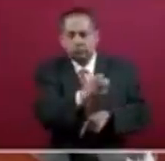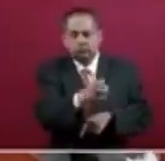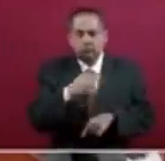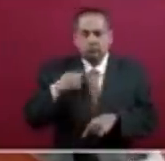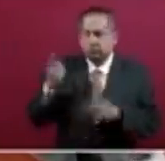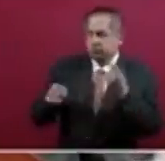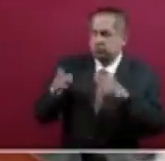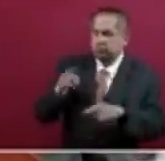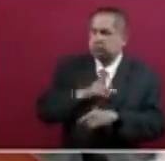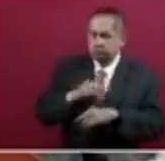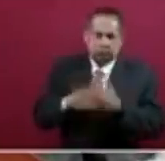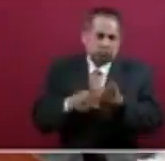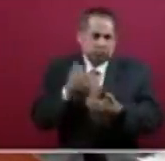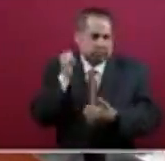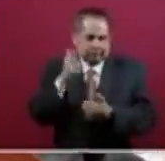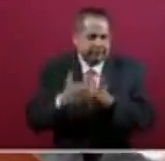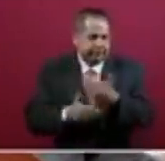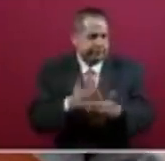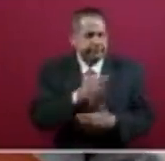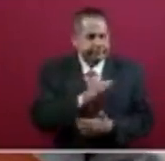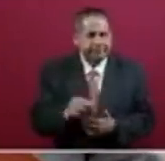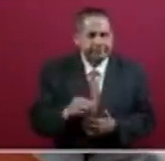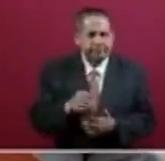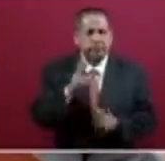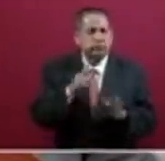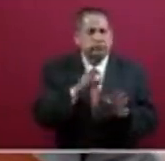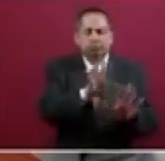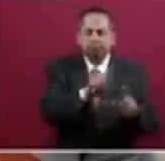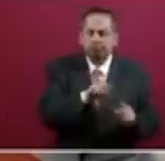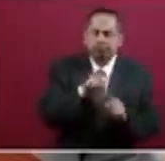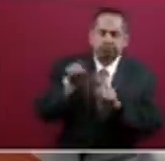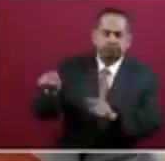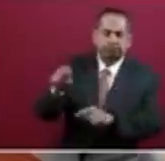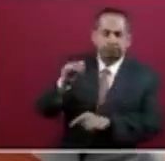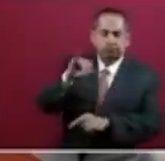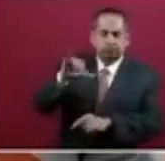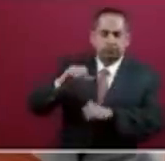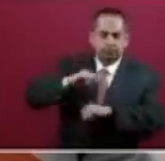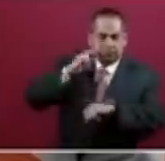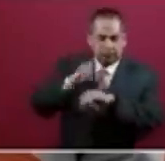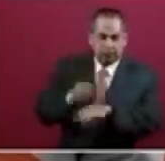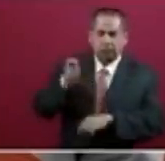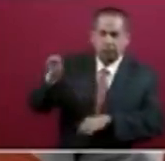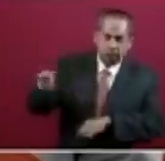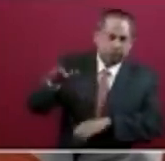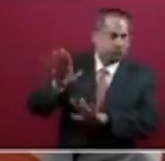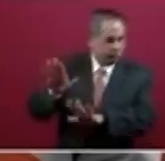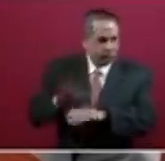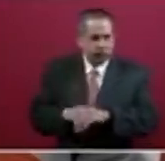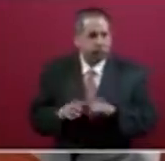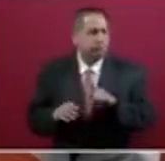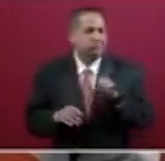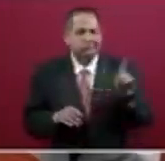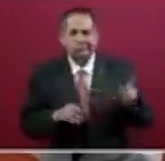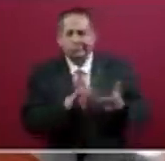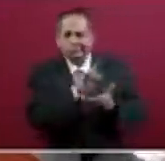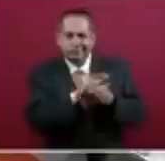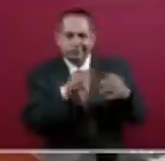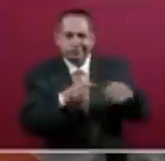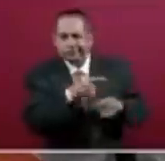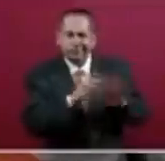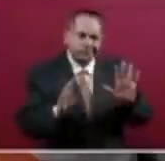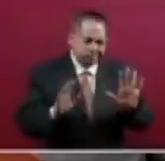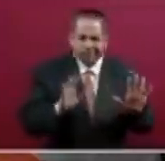cosas tienen que ver con el Poder Judicial, con otros poderes, pero el